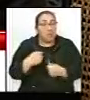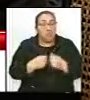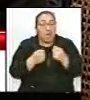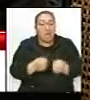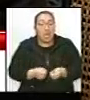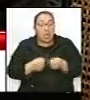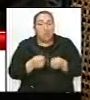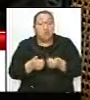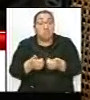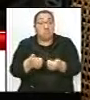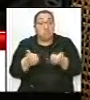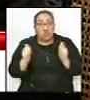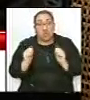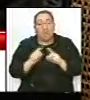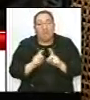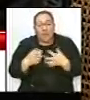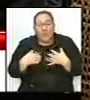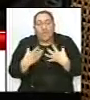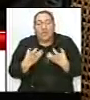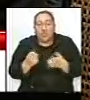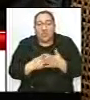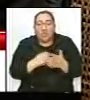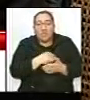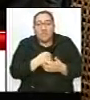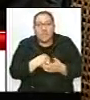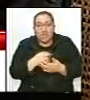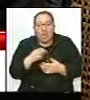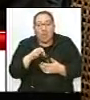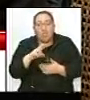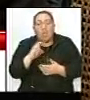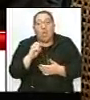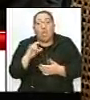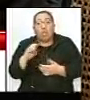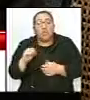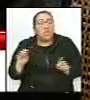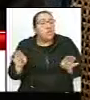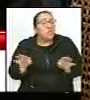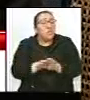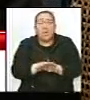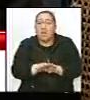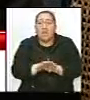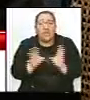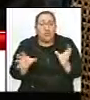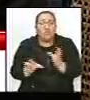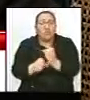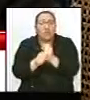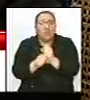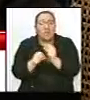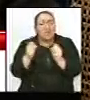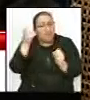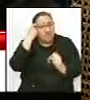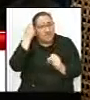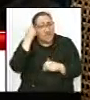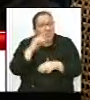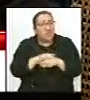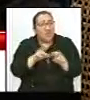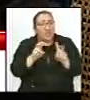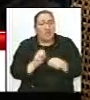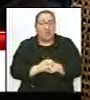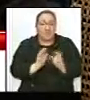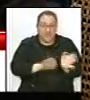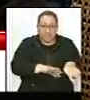agrícola. Pero igual quisiéramos que el Ministerio de Producción también tome atención a este tema. Lo